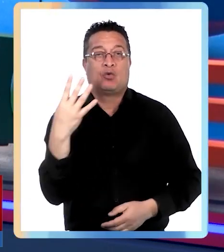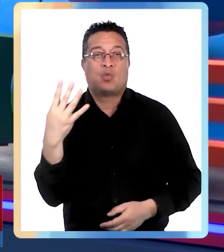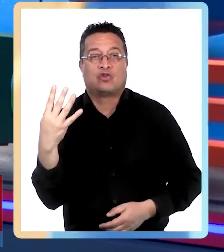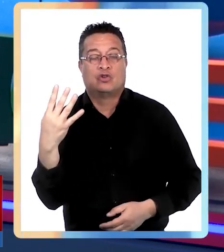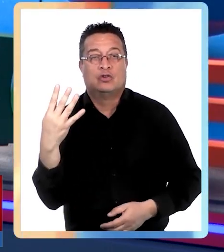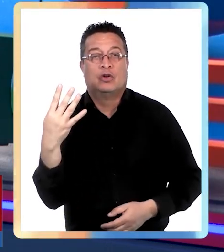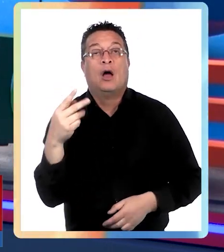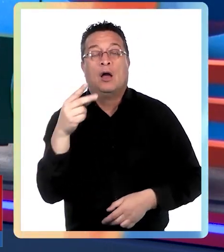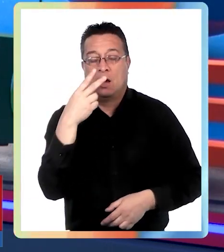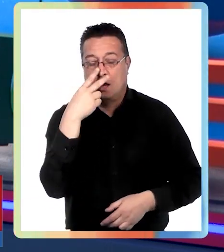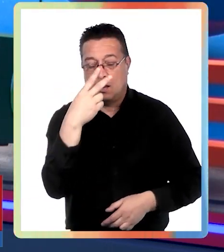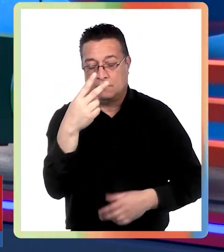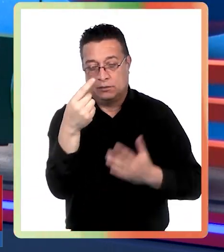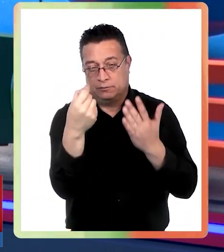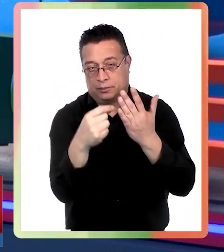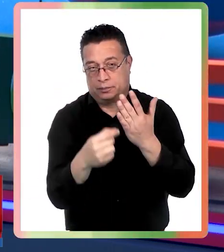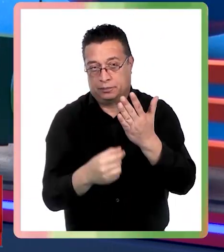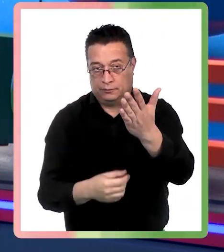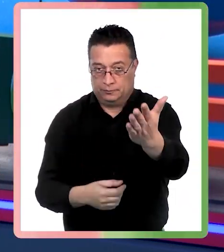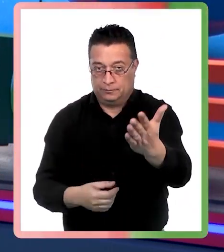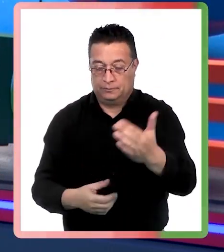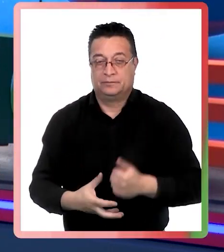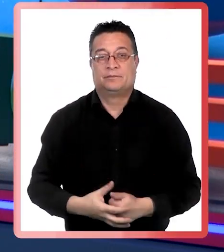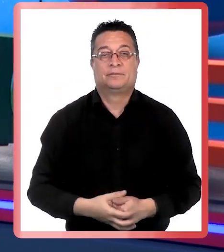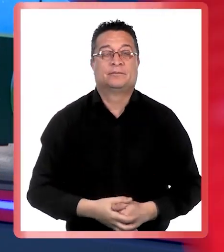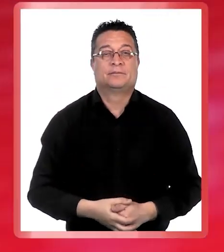revisamos en la siguiente nota de iquique